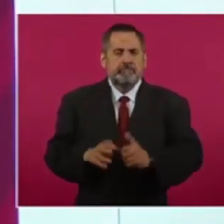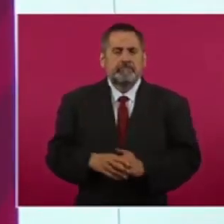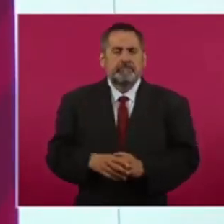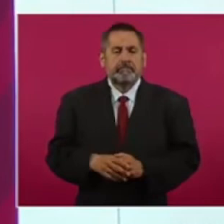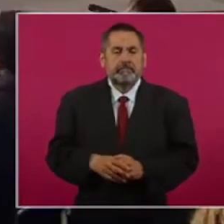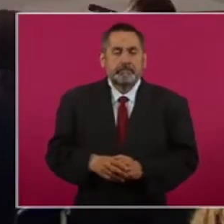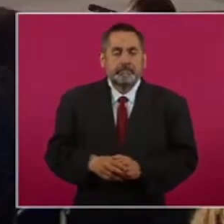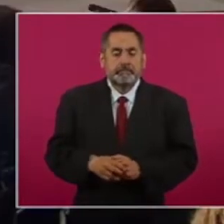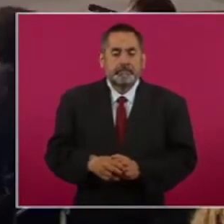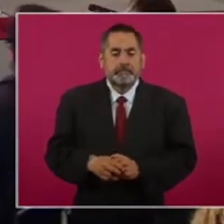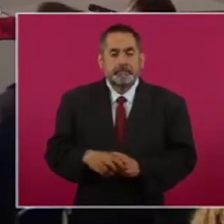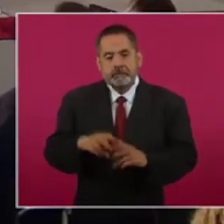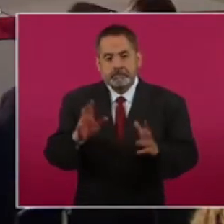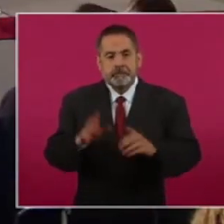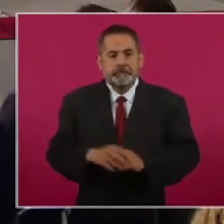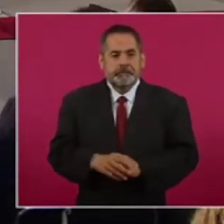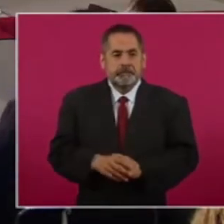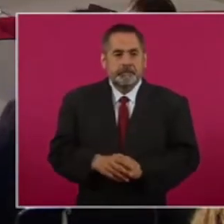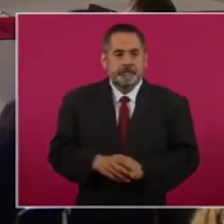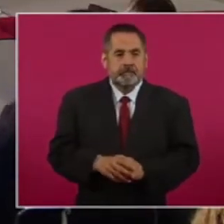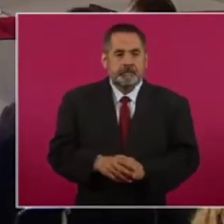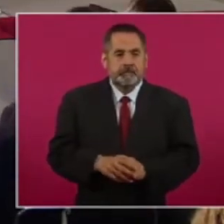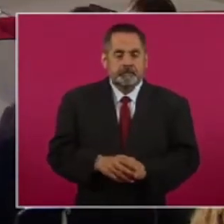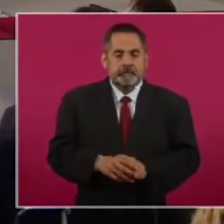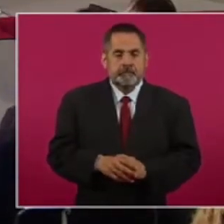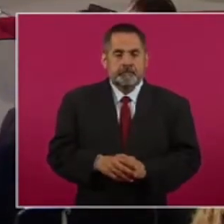Aproximadamente. Bueno,